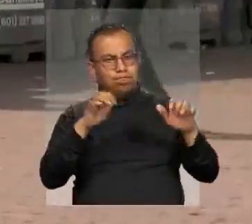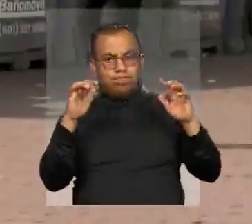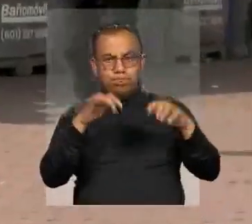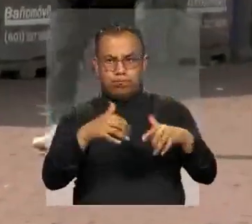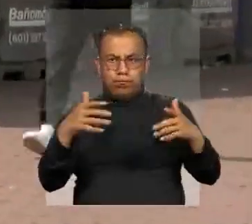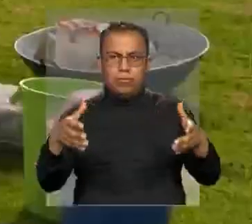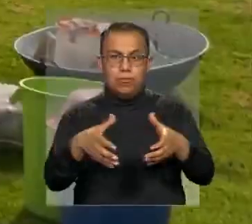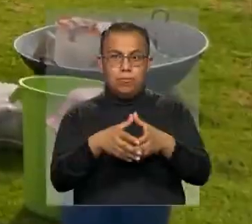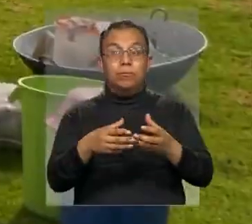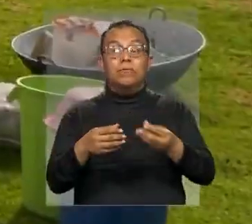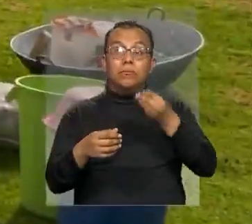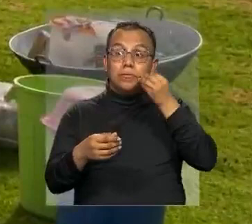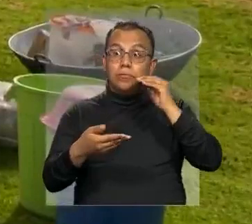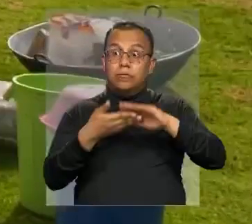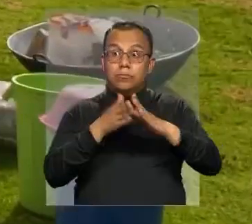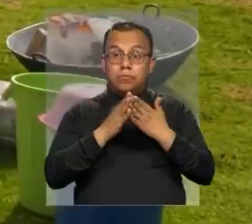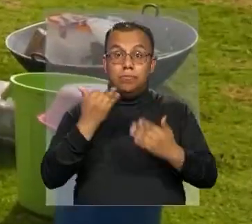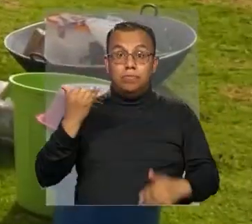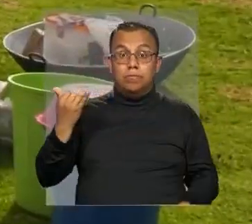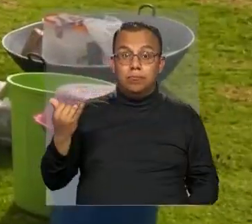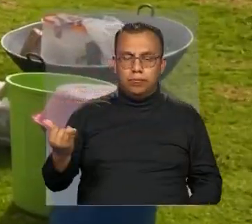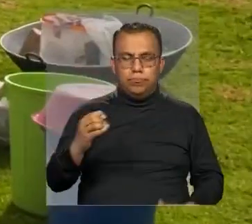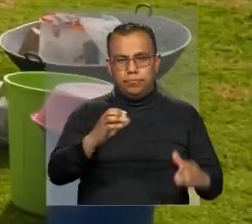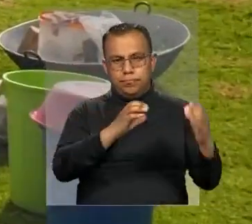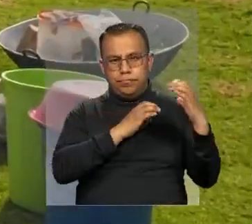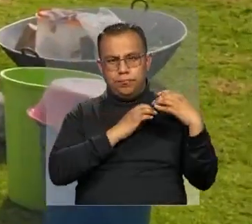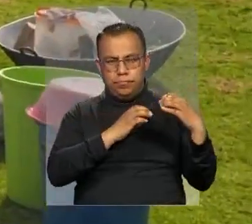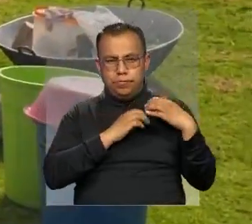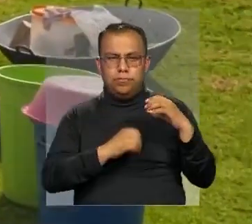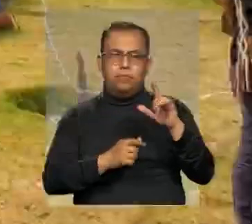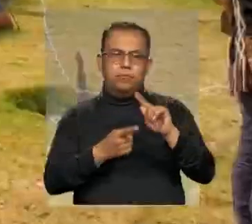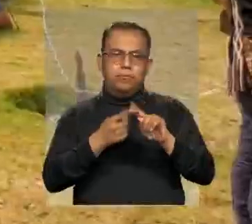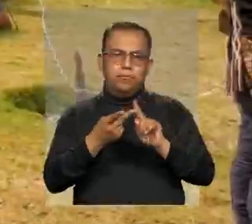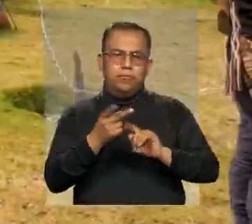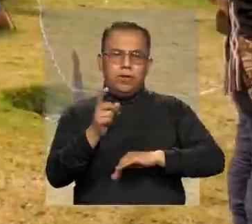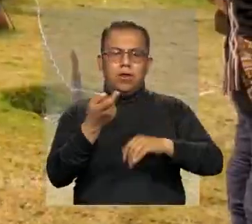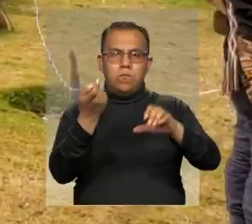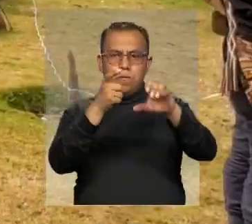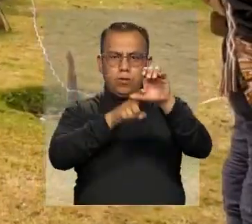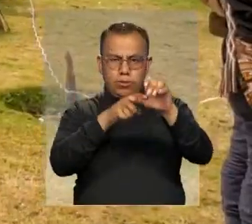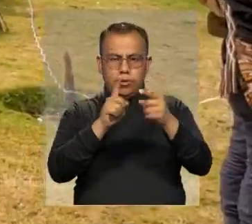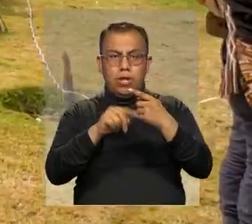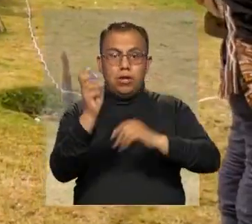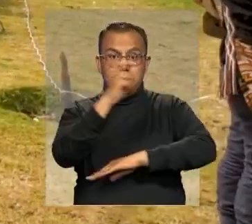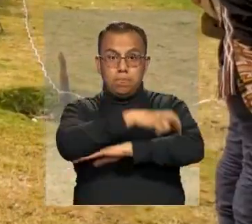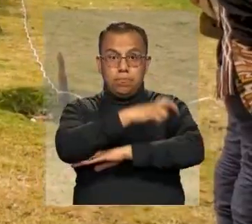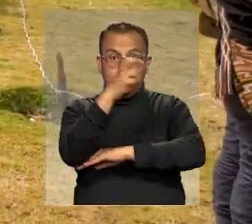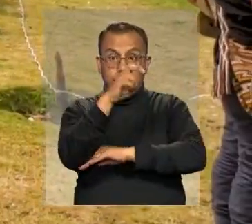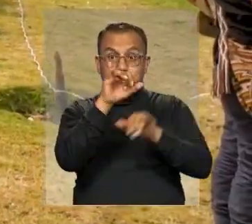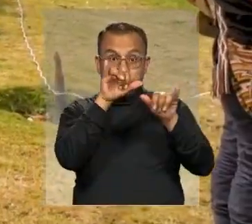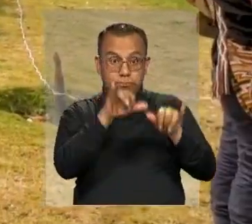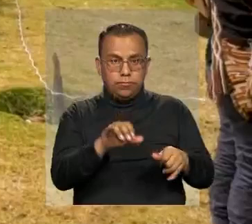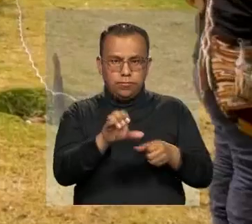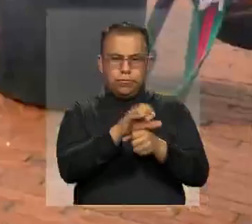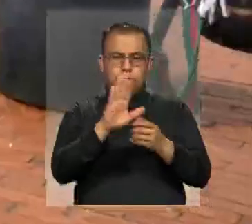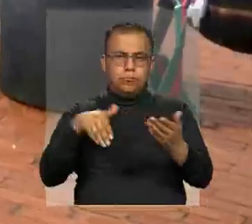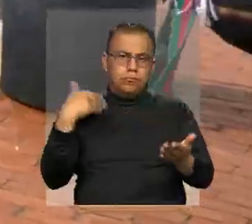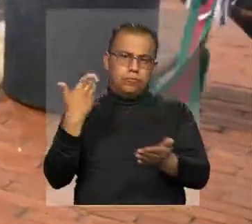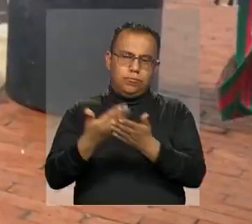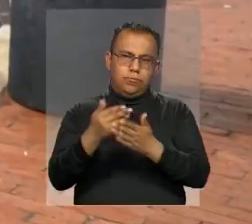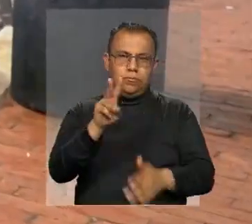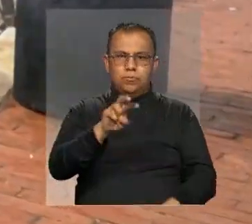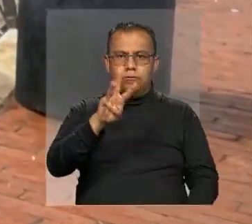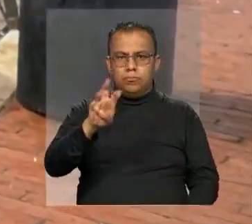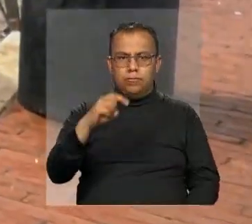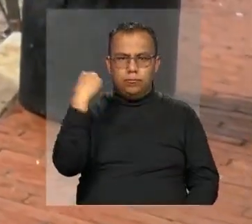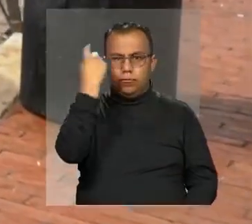para alojar a los pueblos indígenas provenientes del Cauca, Catatumbo, La Guajira y Putumayo, quienes permanecerán en la capital hasta el 28 de